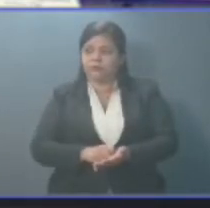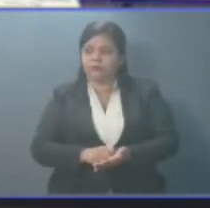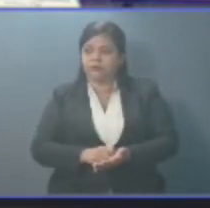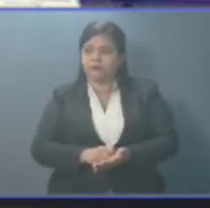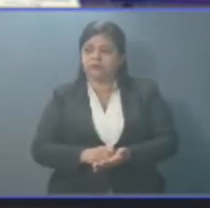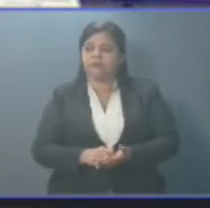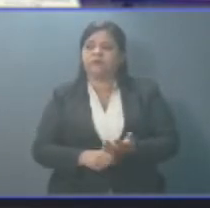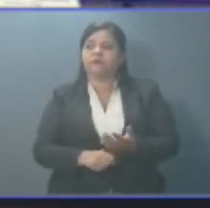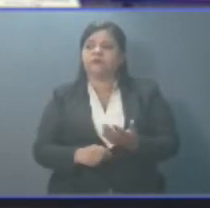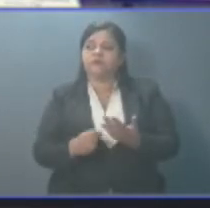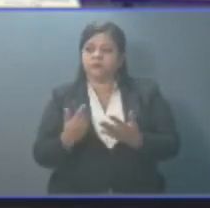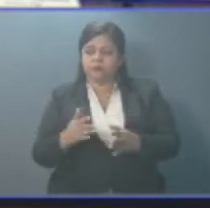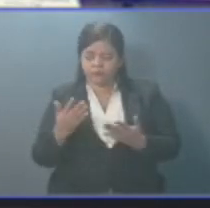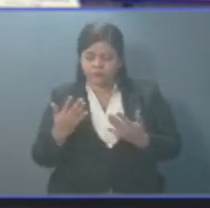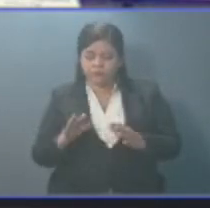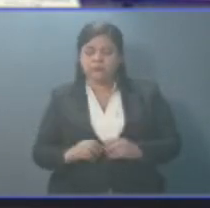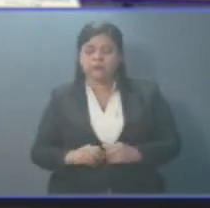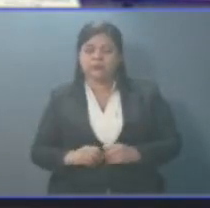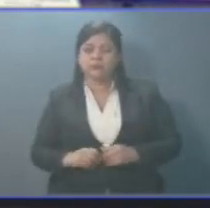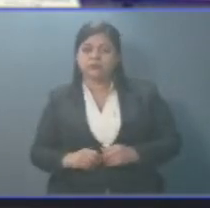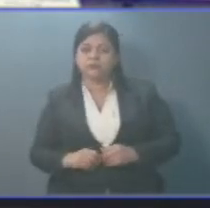Mediante notario en la que